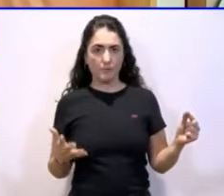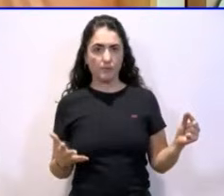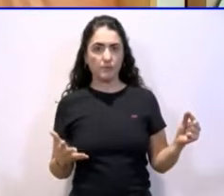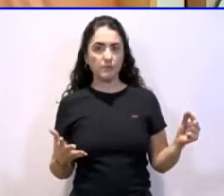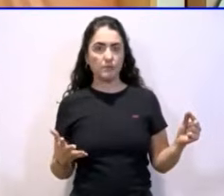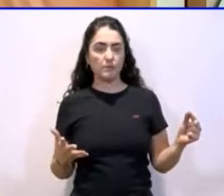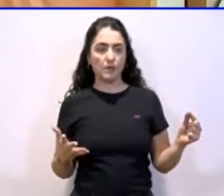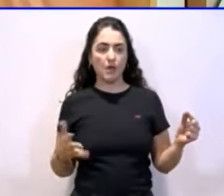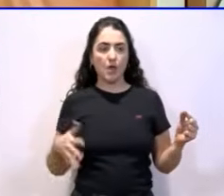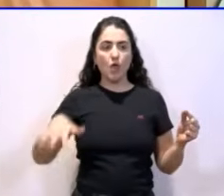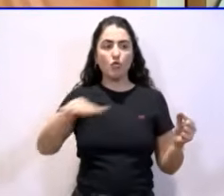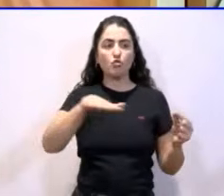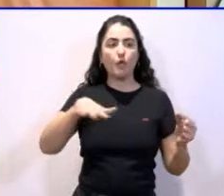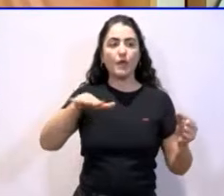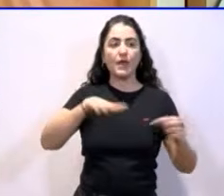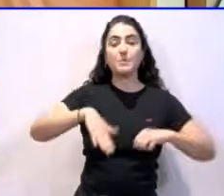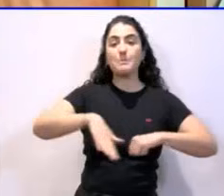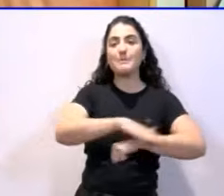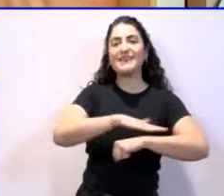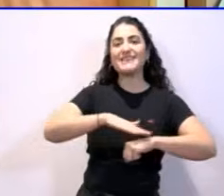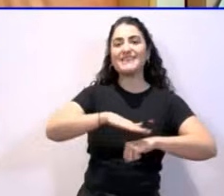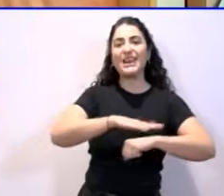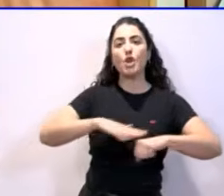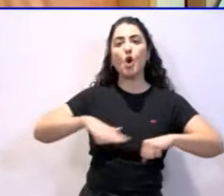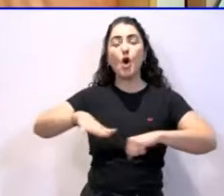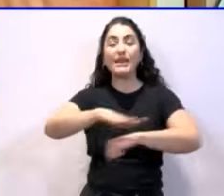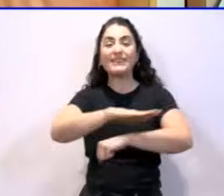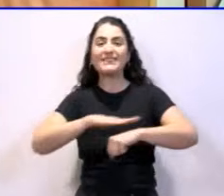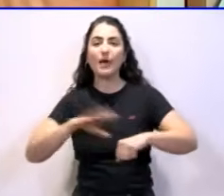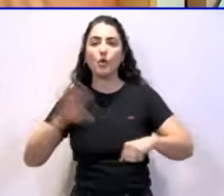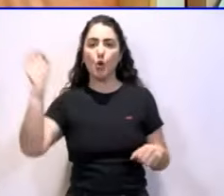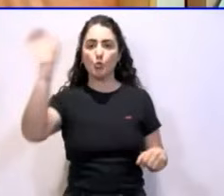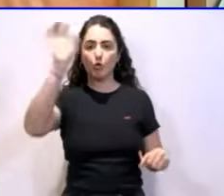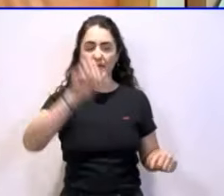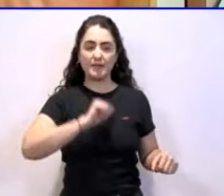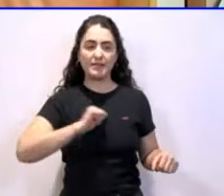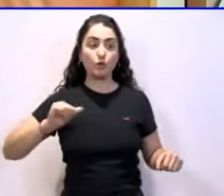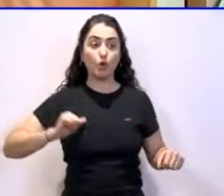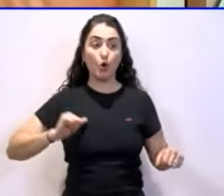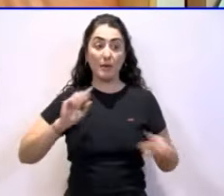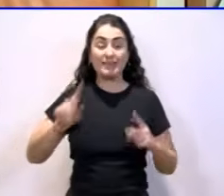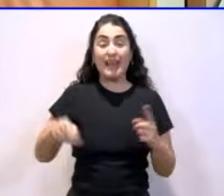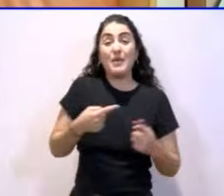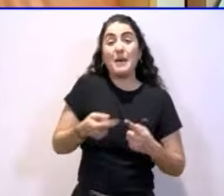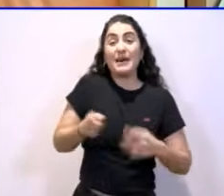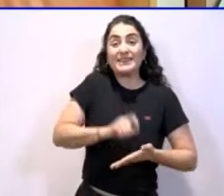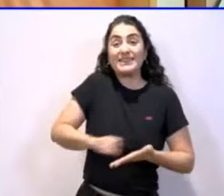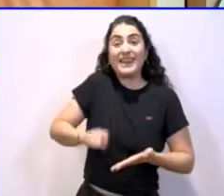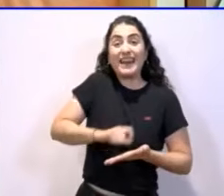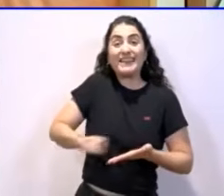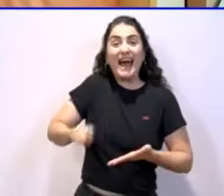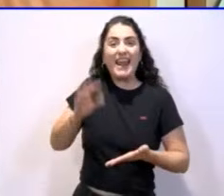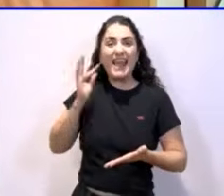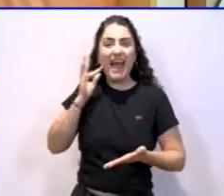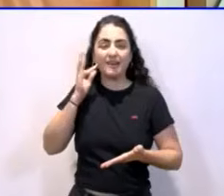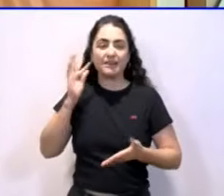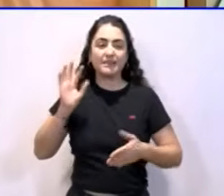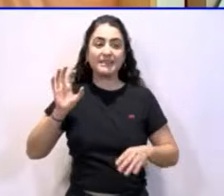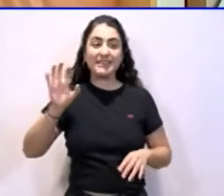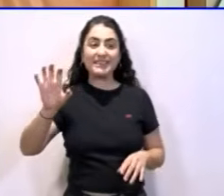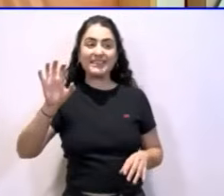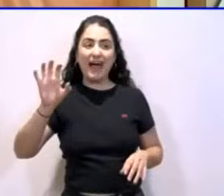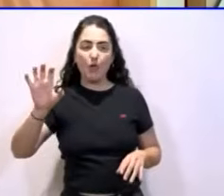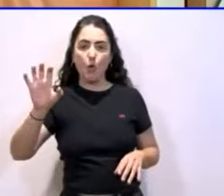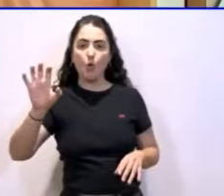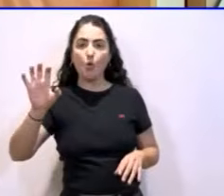en el Ministerio, entre el Estado y las comunidades autónomas. Por cierto, la secretaria de Estado de la cosa